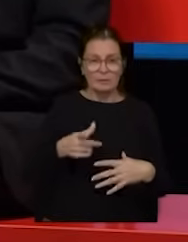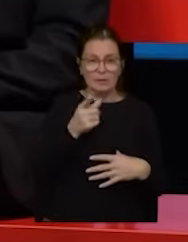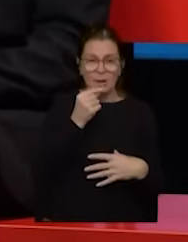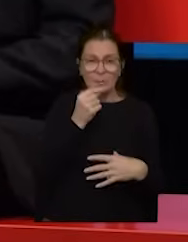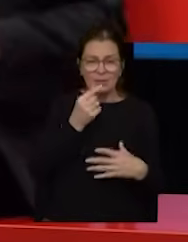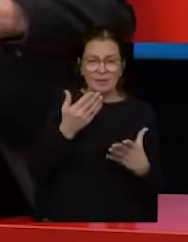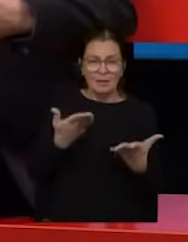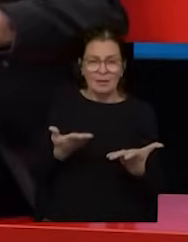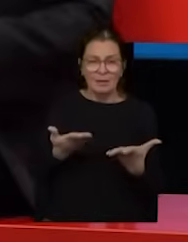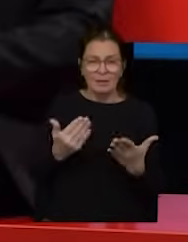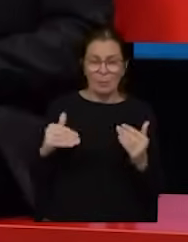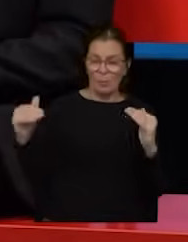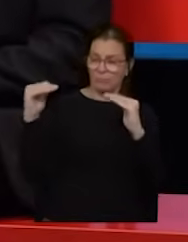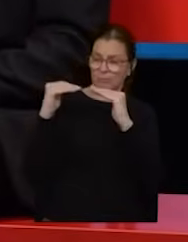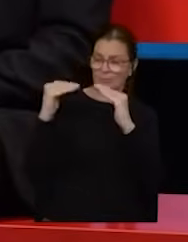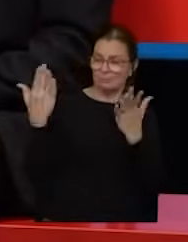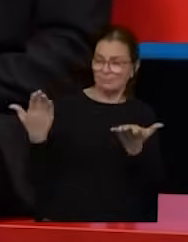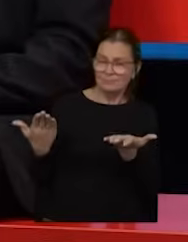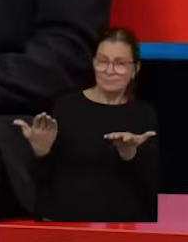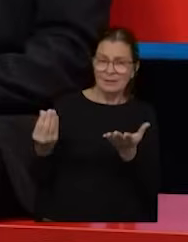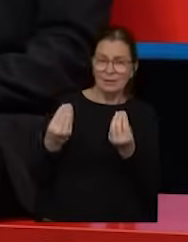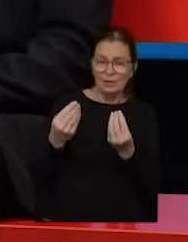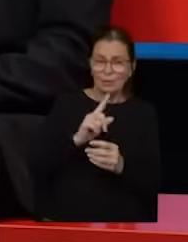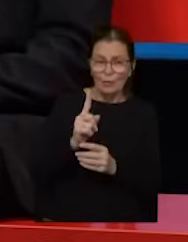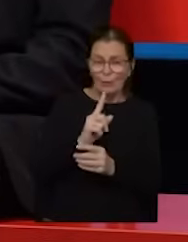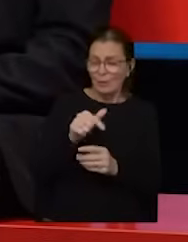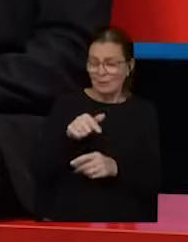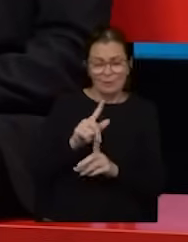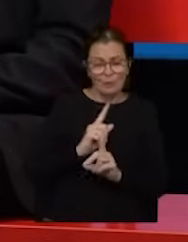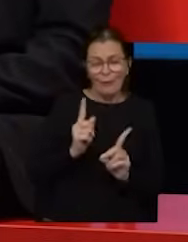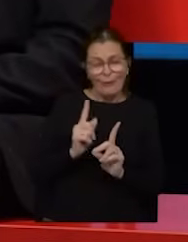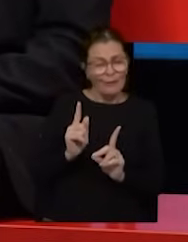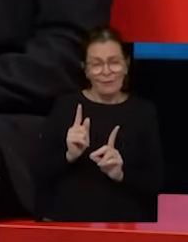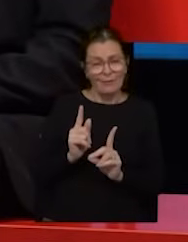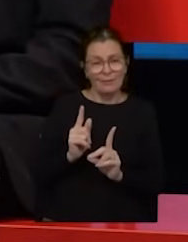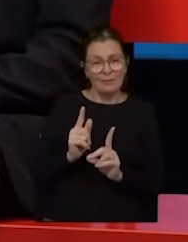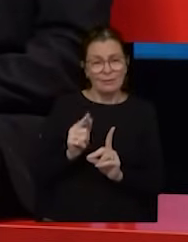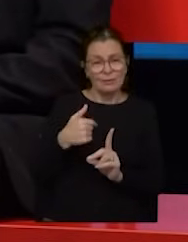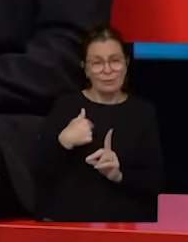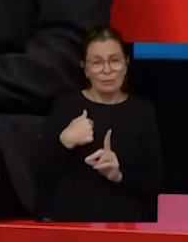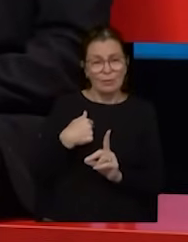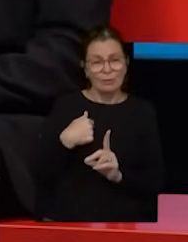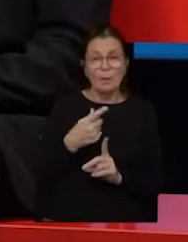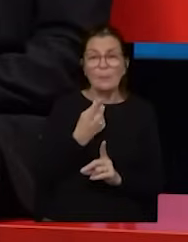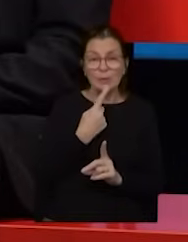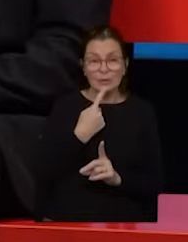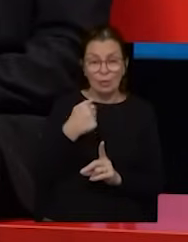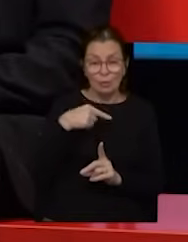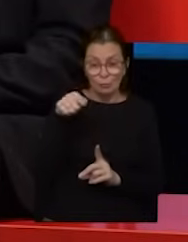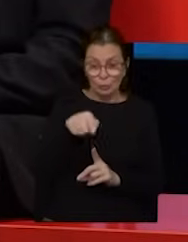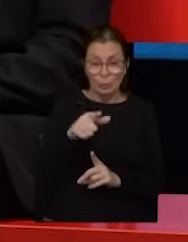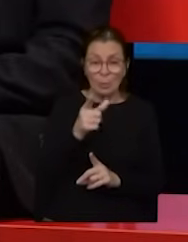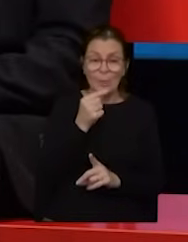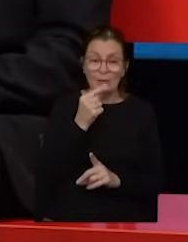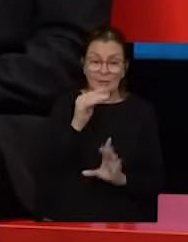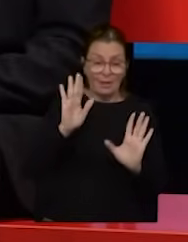Nacional la altura no para ponerse a la altura que es no no es así no es así yo soy el político y tú sos El